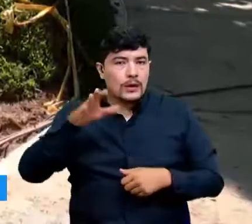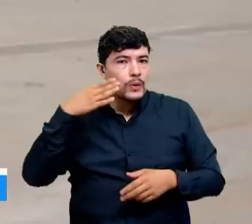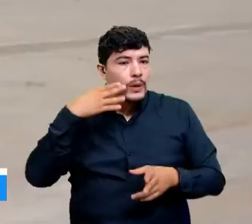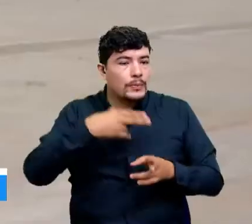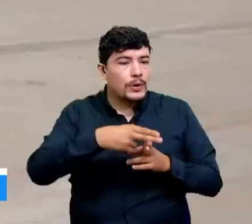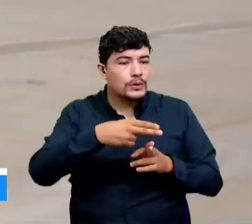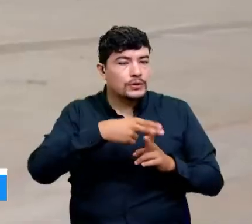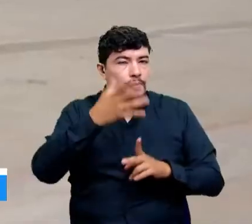los próximos días